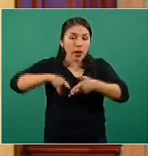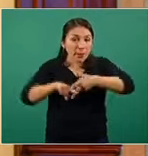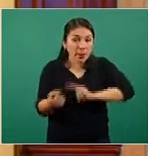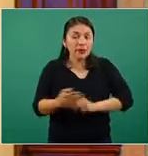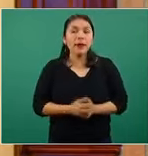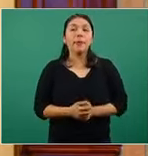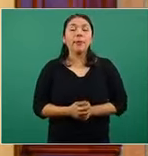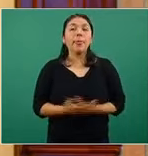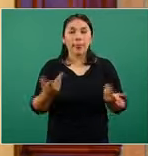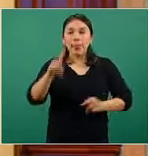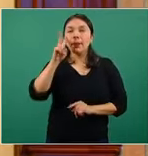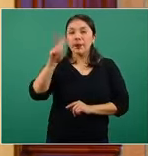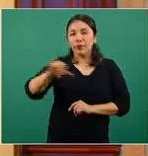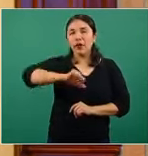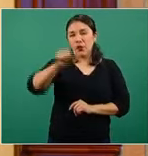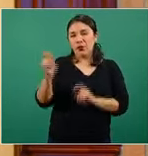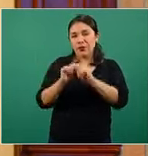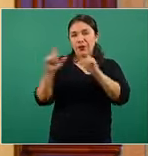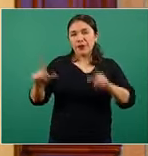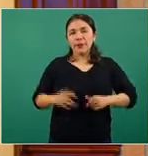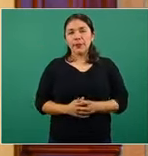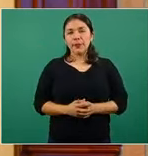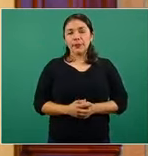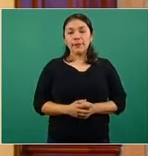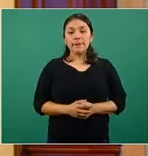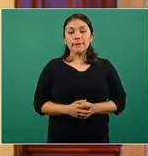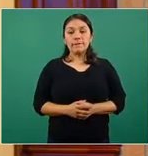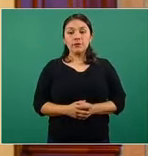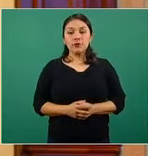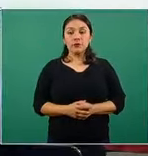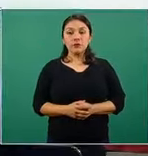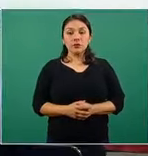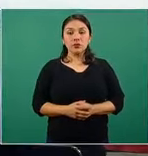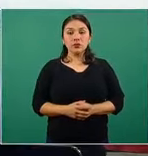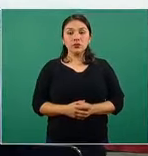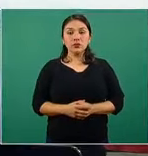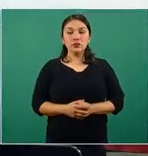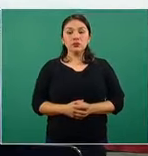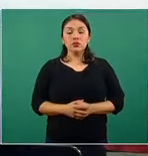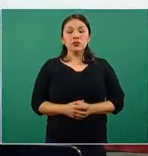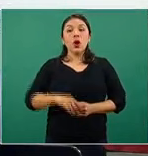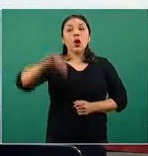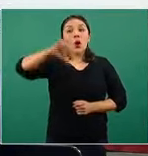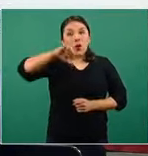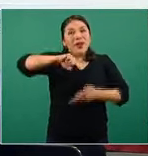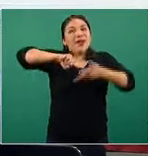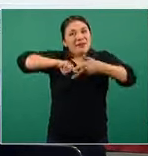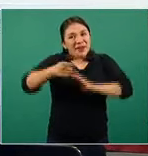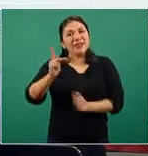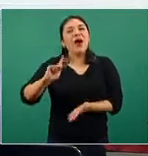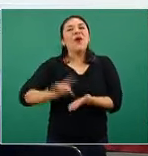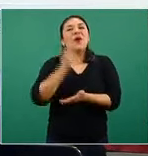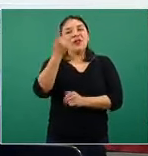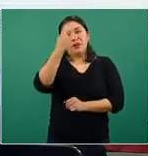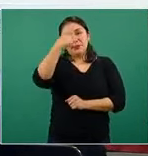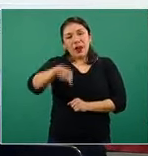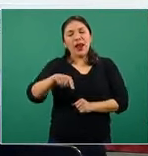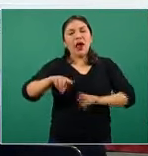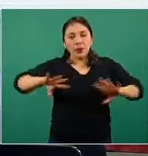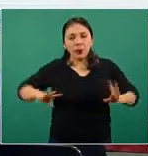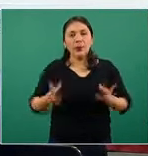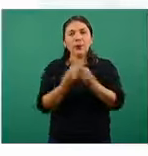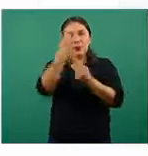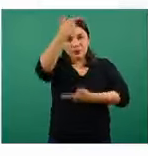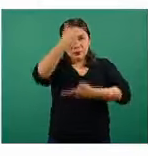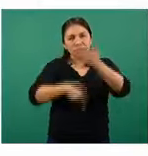país. Si vemos la siguiente diapositiva, entonces empezamos ahora nuevamente a hacer los acumulados.